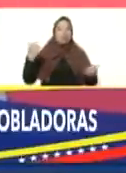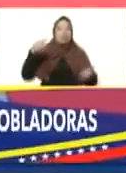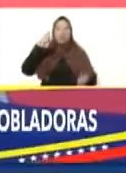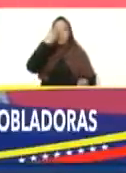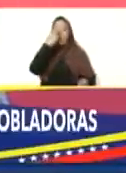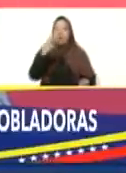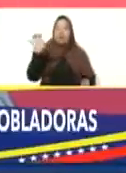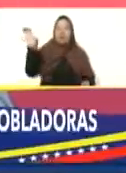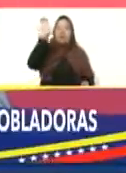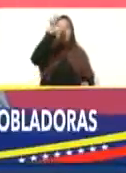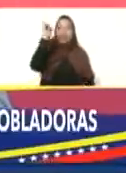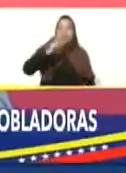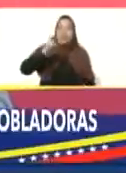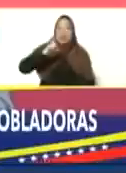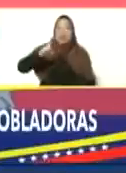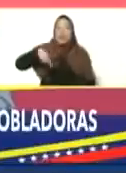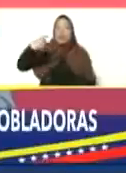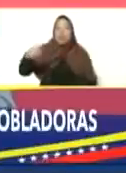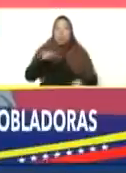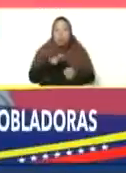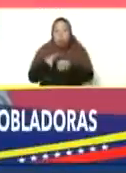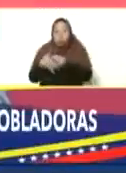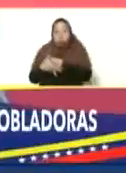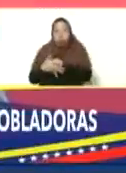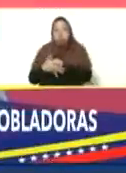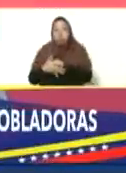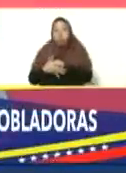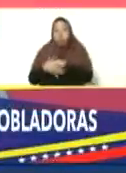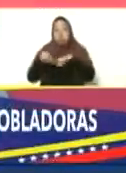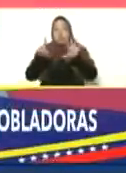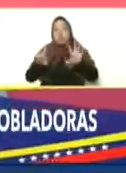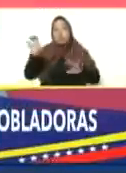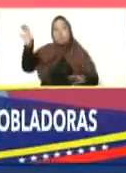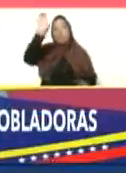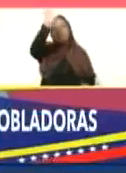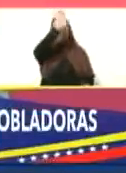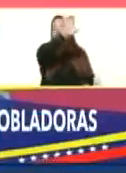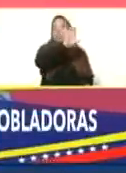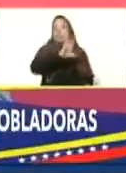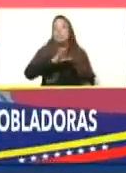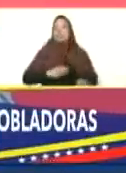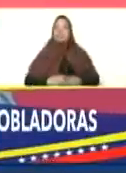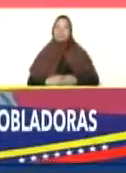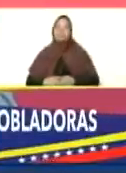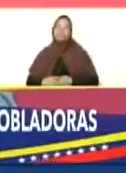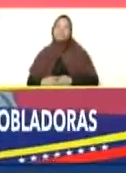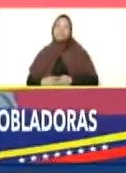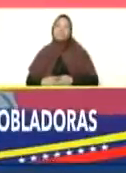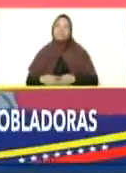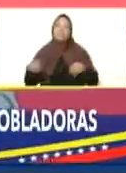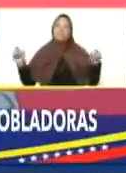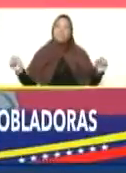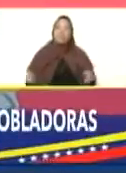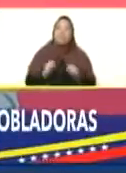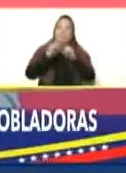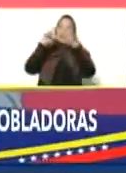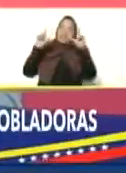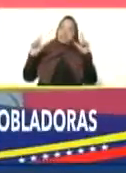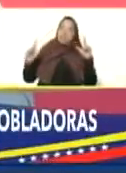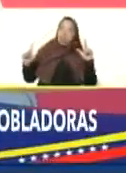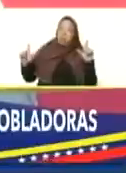necesaria pospandemia en 6 país y quedé impresionado